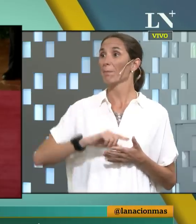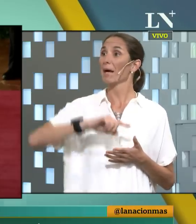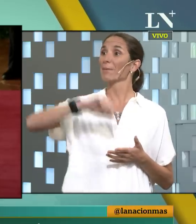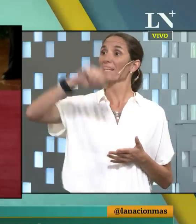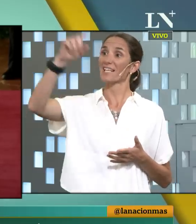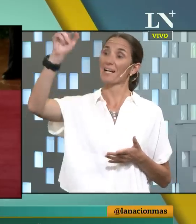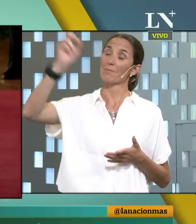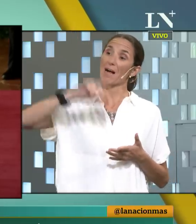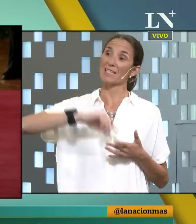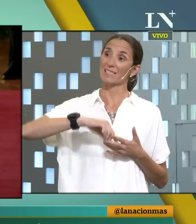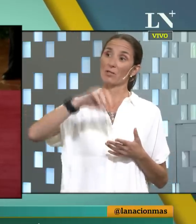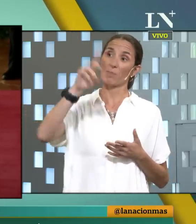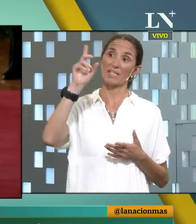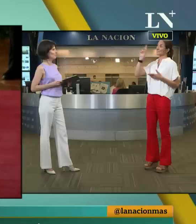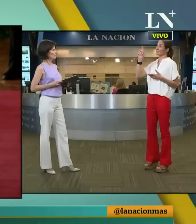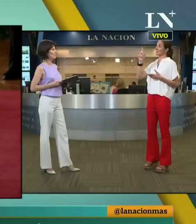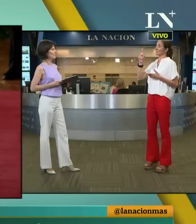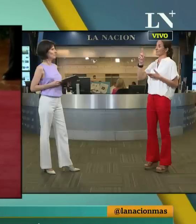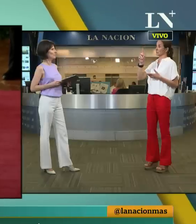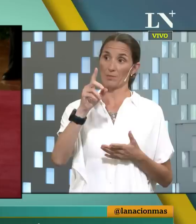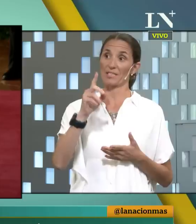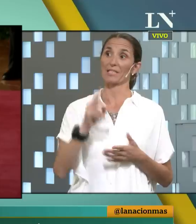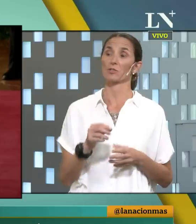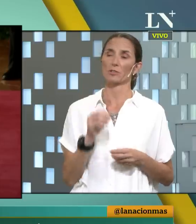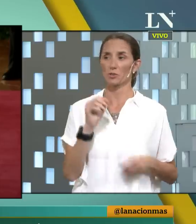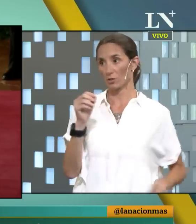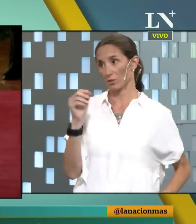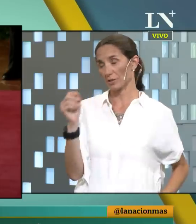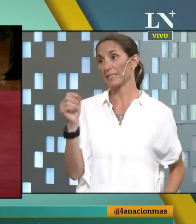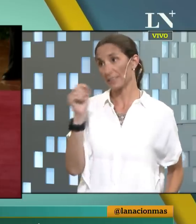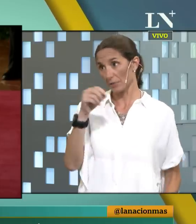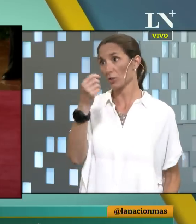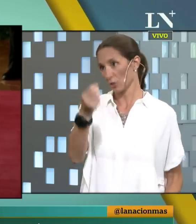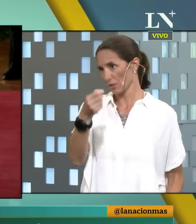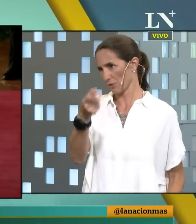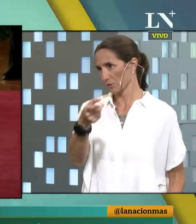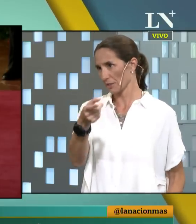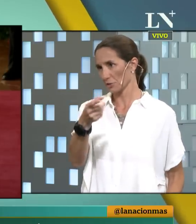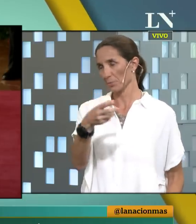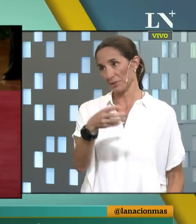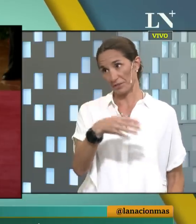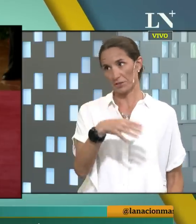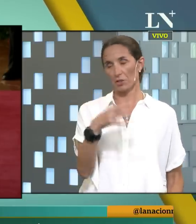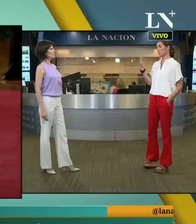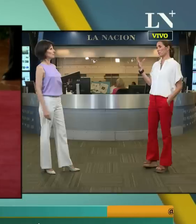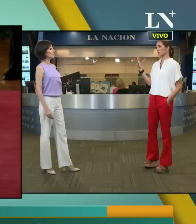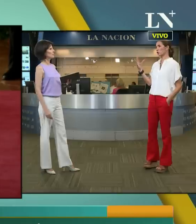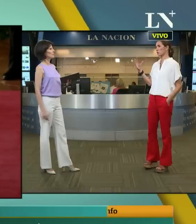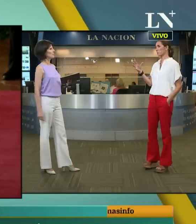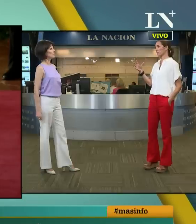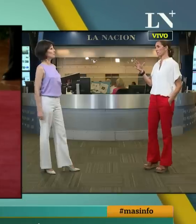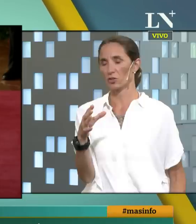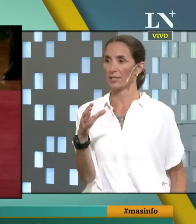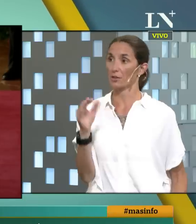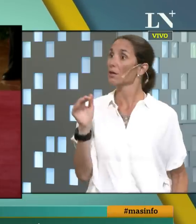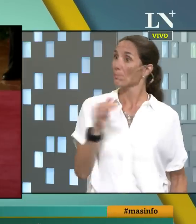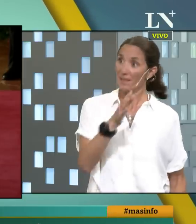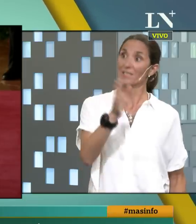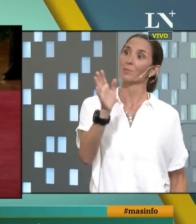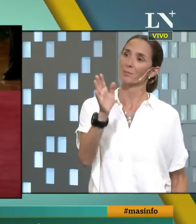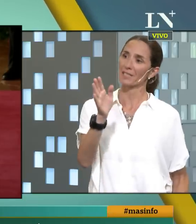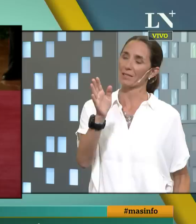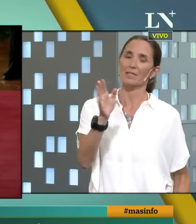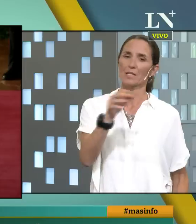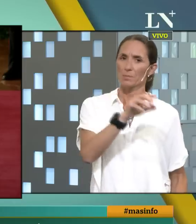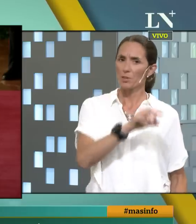que escapan hacia los países de Centroamérica. Uh-huh. Sobre todo Costa Rica es uno de los destinos preferidos del éxodo venezolano.